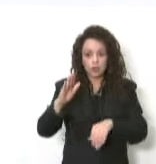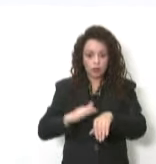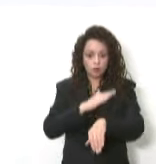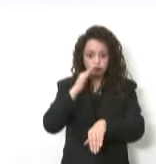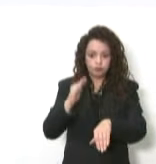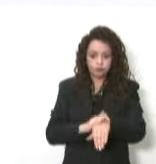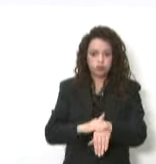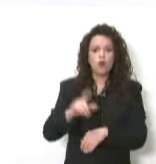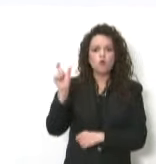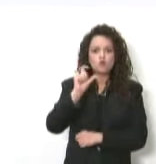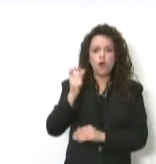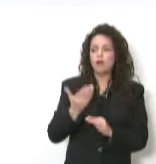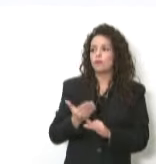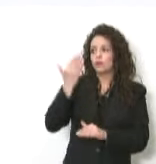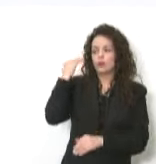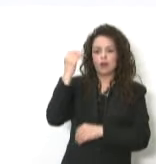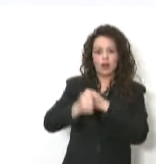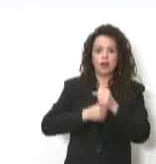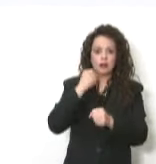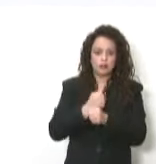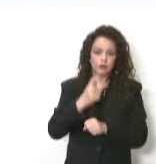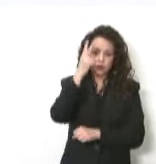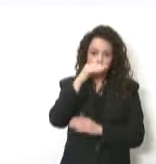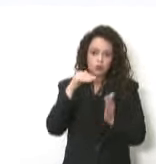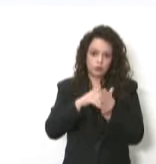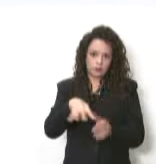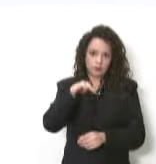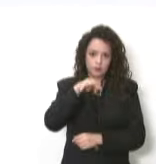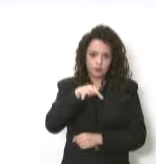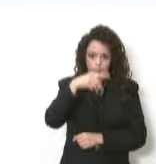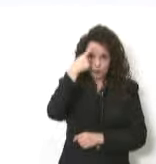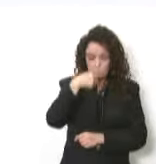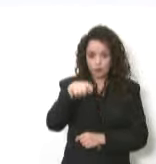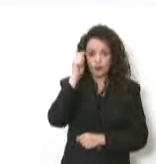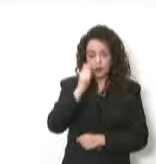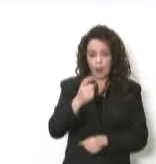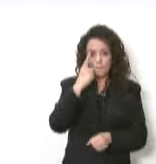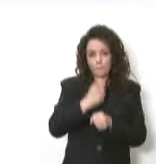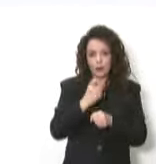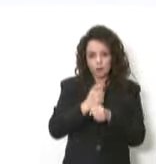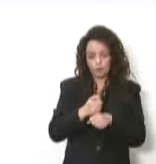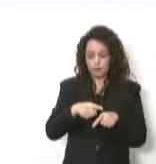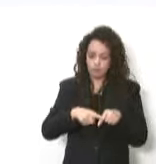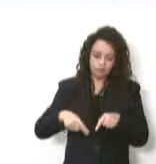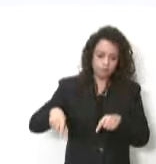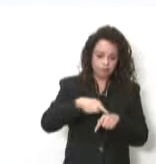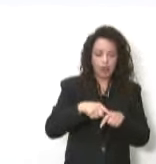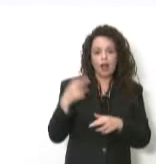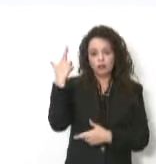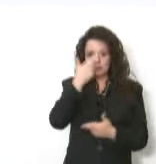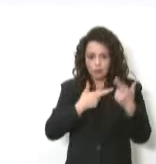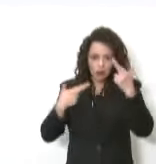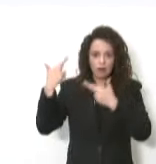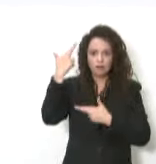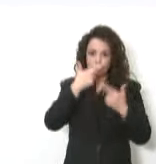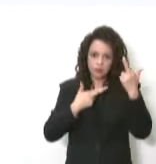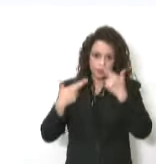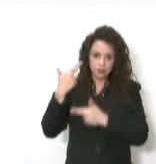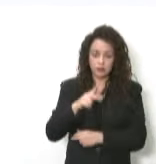en el 2019 para lo que es la primera vuelta en ese sentido, ¿no? Pasando